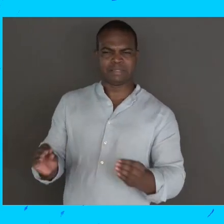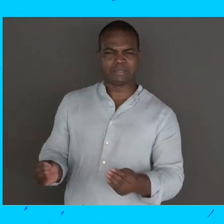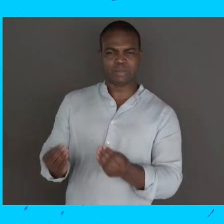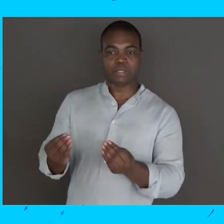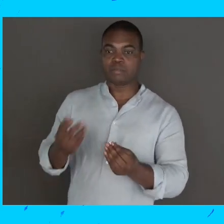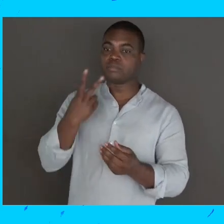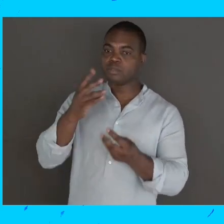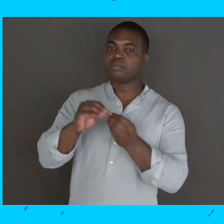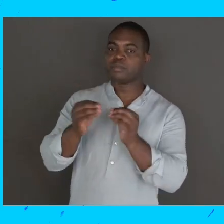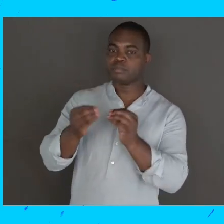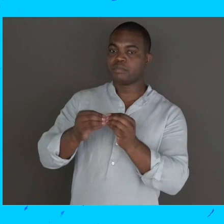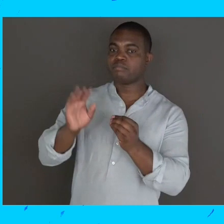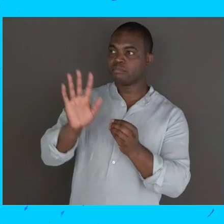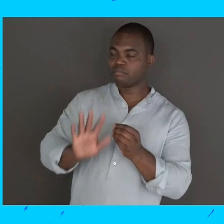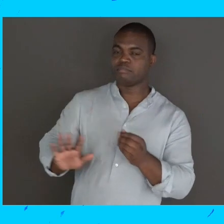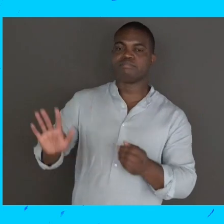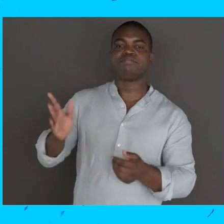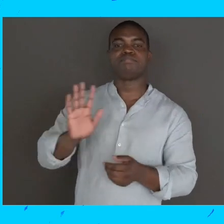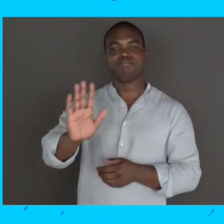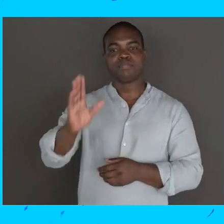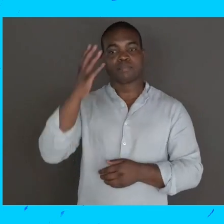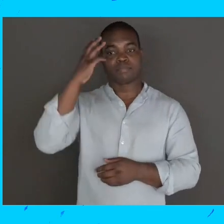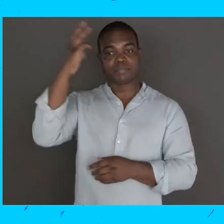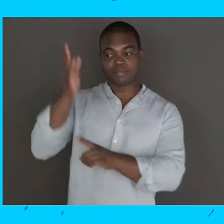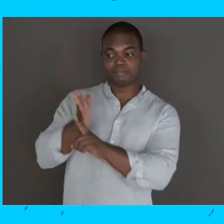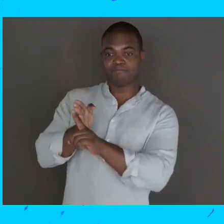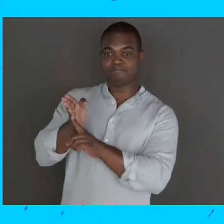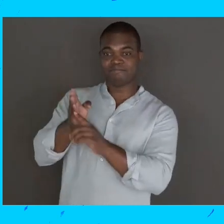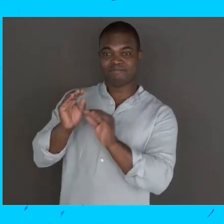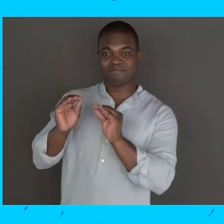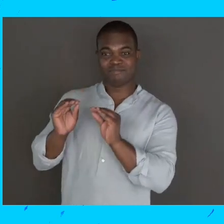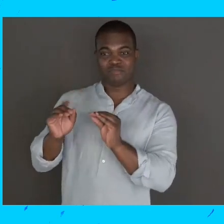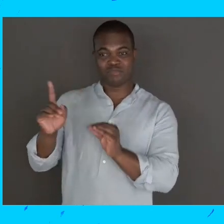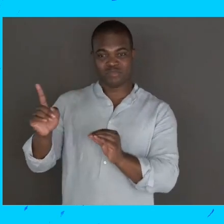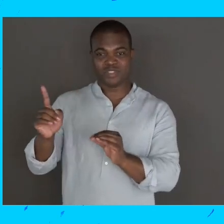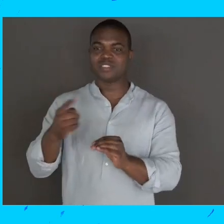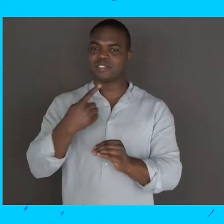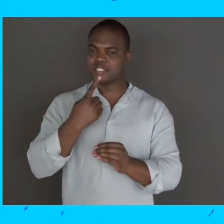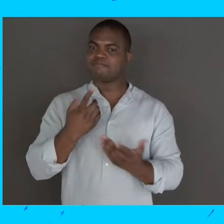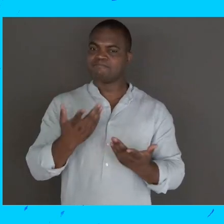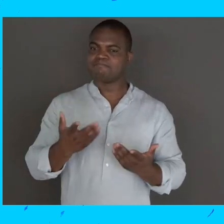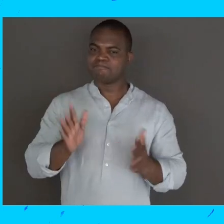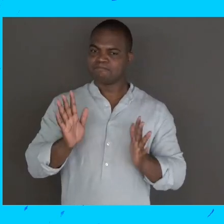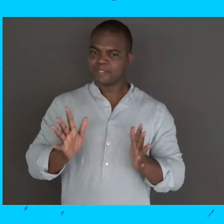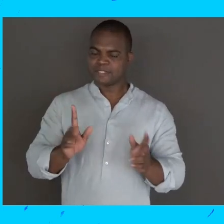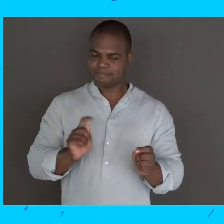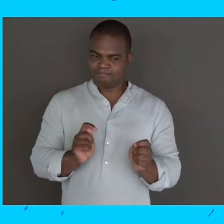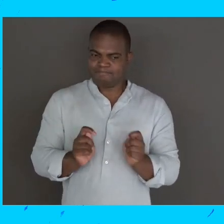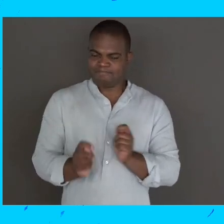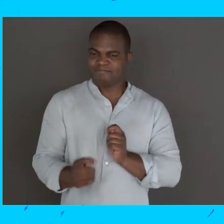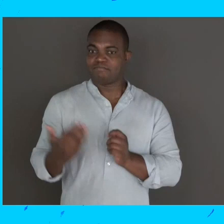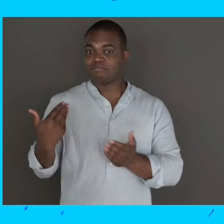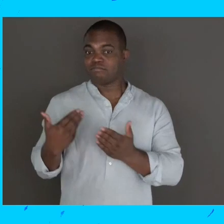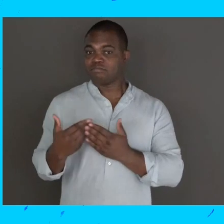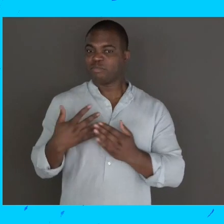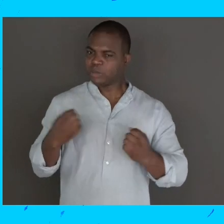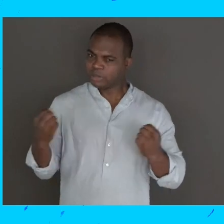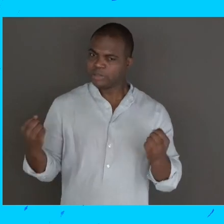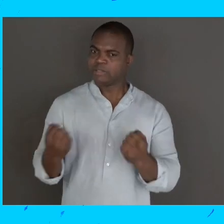la educación y la salud y al reforzar la colaboración entre los sectores de la educación y de la